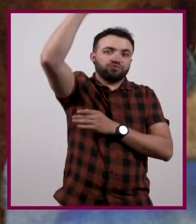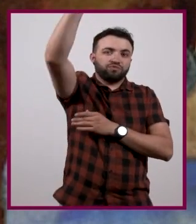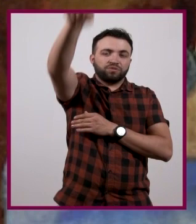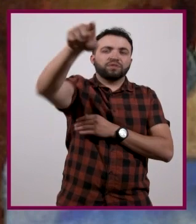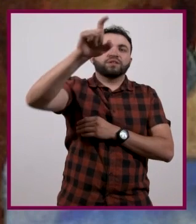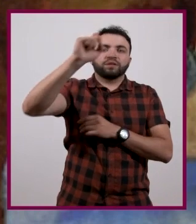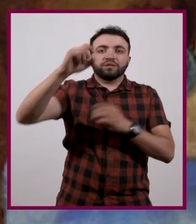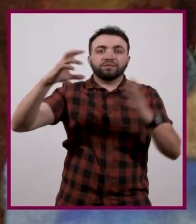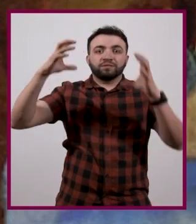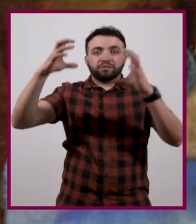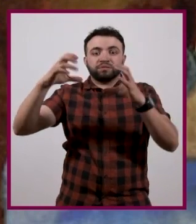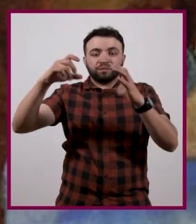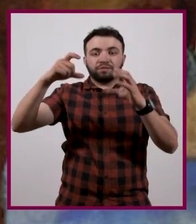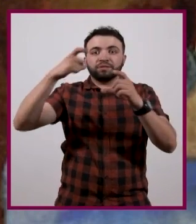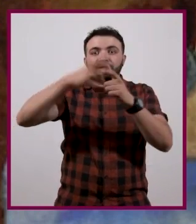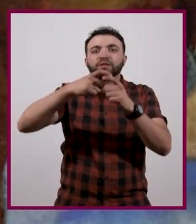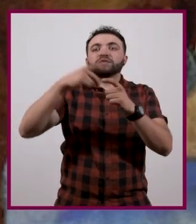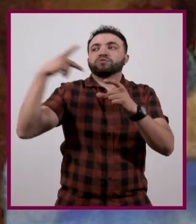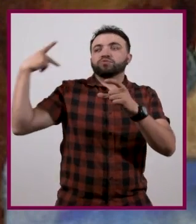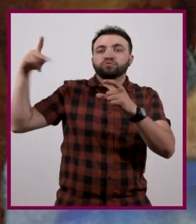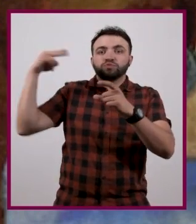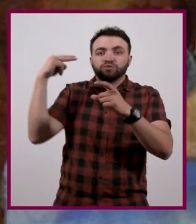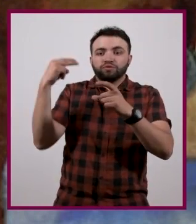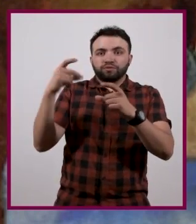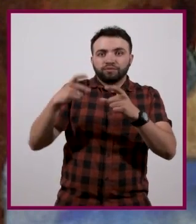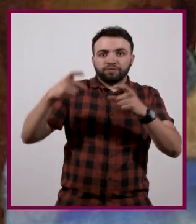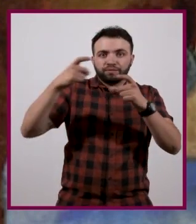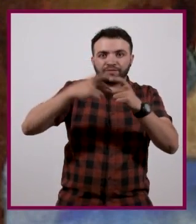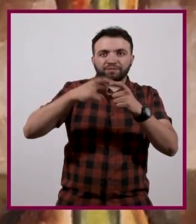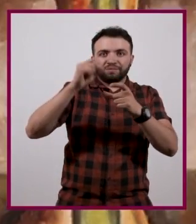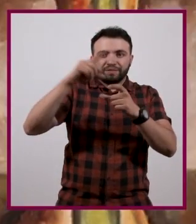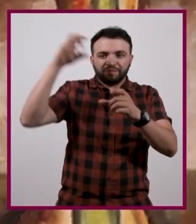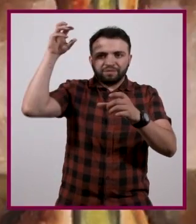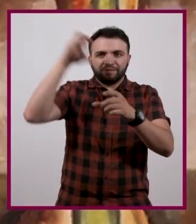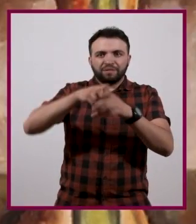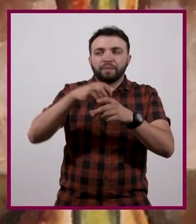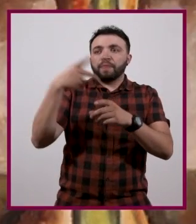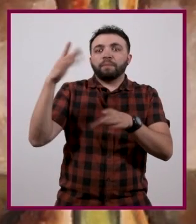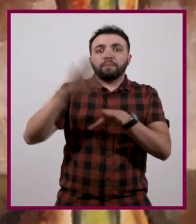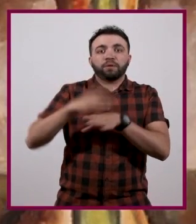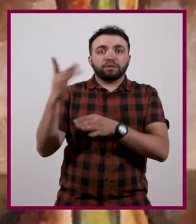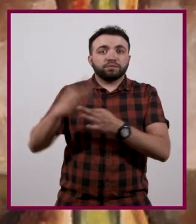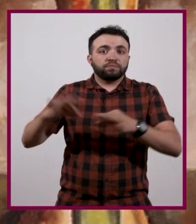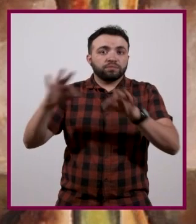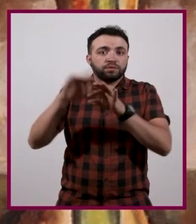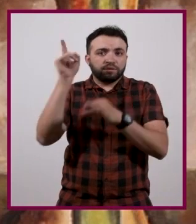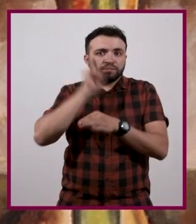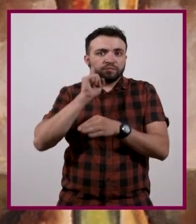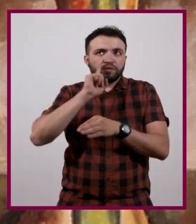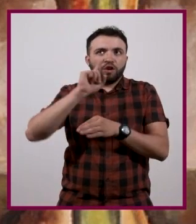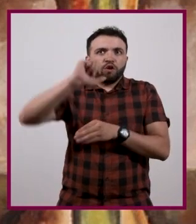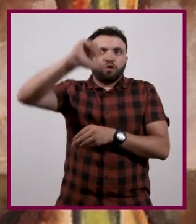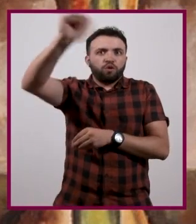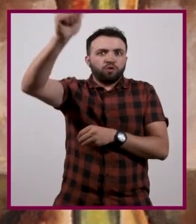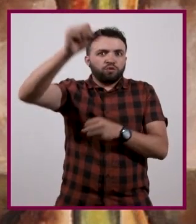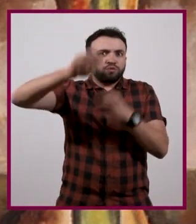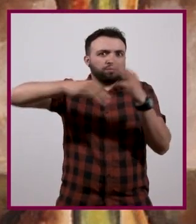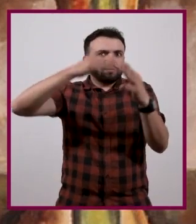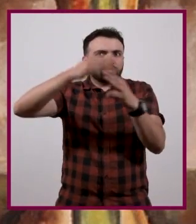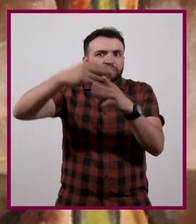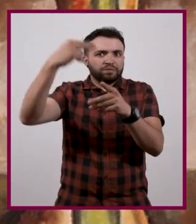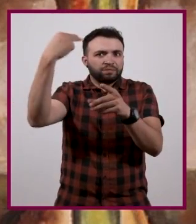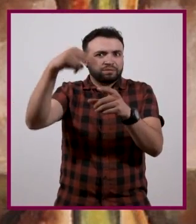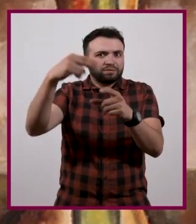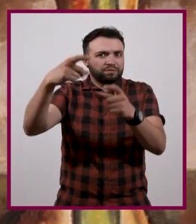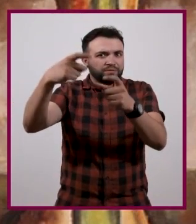su importancia como artista plástica. ¿Ustedes a quién propondrían? Para conocer más de esta artista tan importante dentro de la historia del